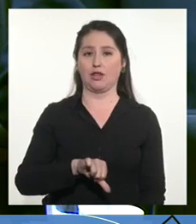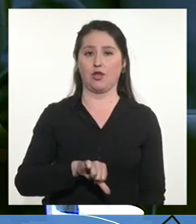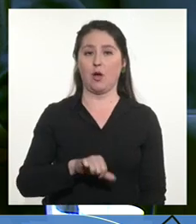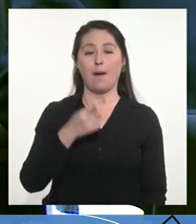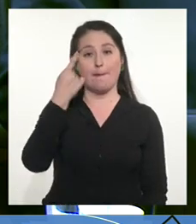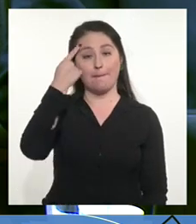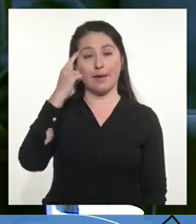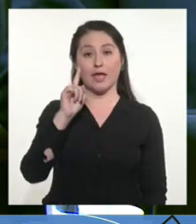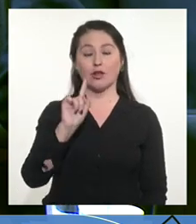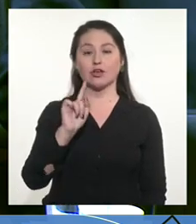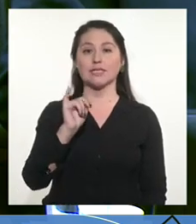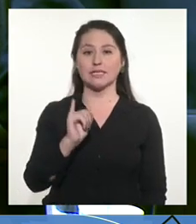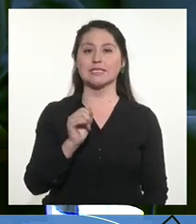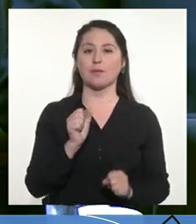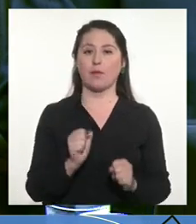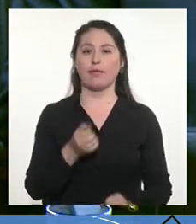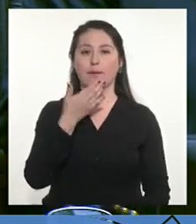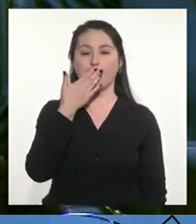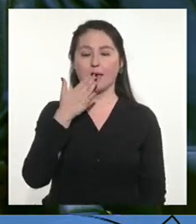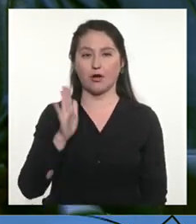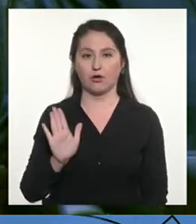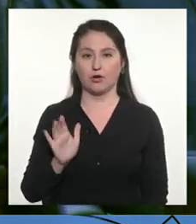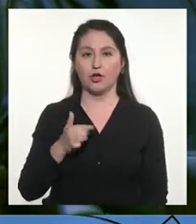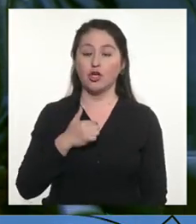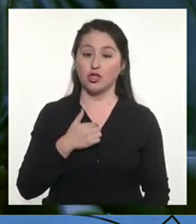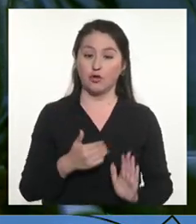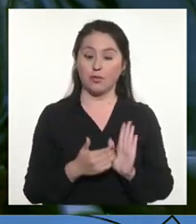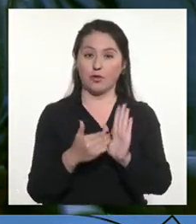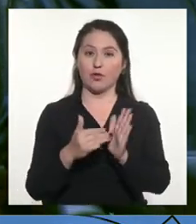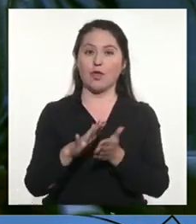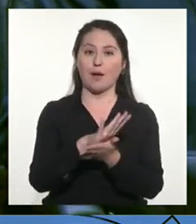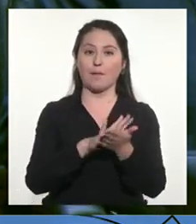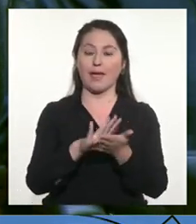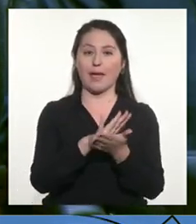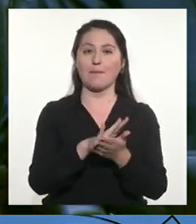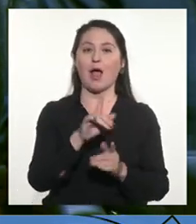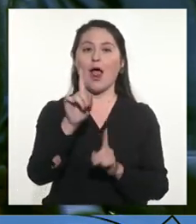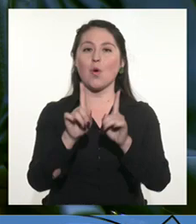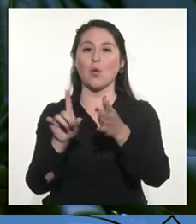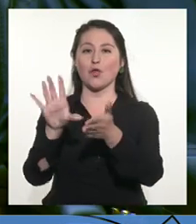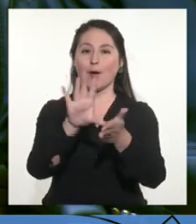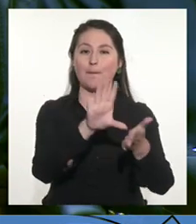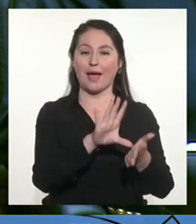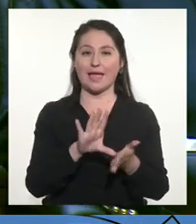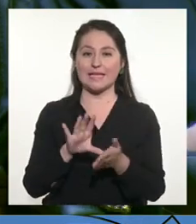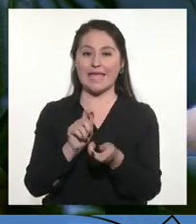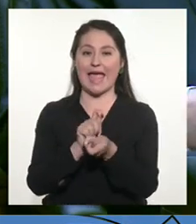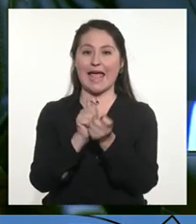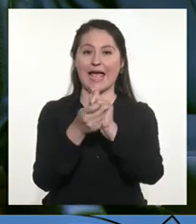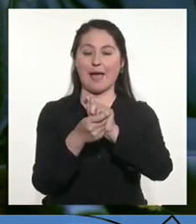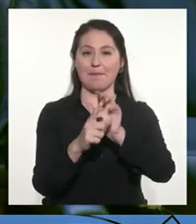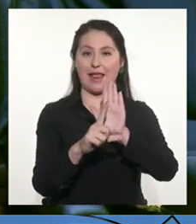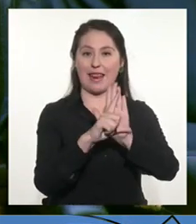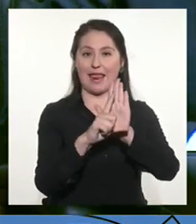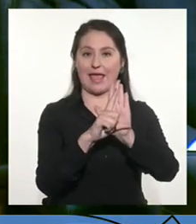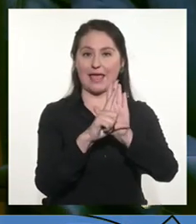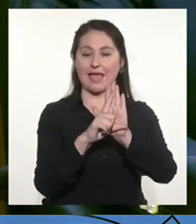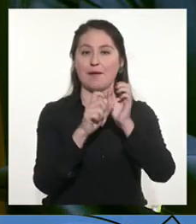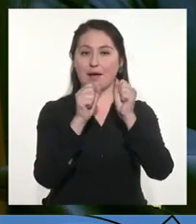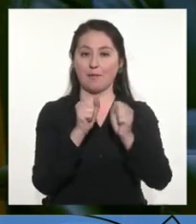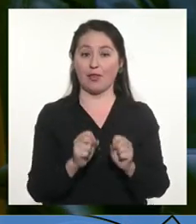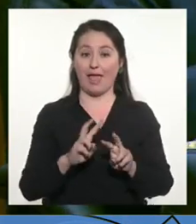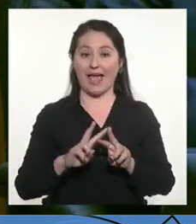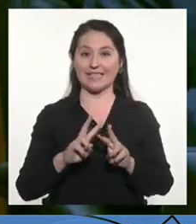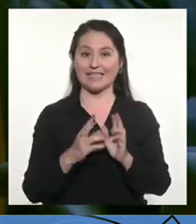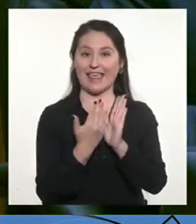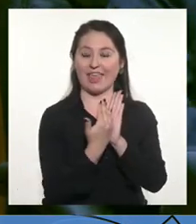puede hacer de mejor manera yo ponía como ejemplo unos países que modifican su legislación en términos de proponer también derogación es